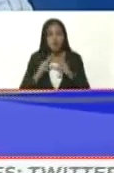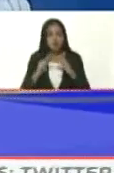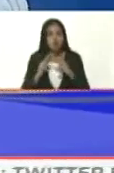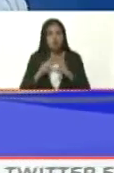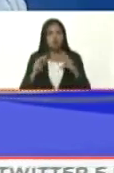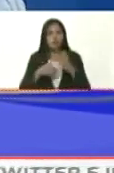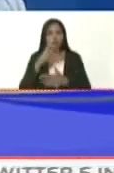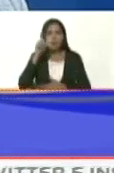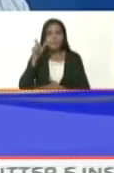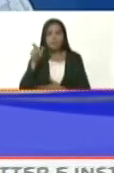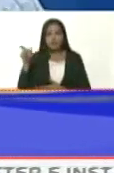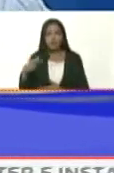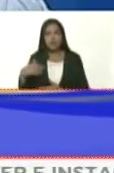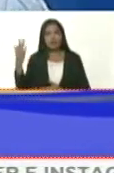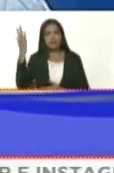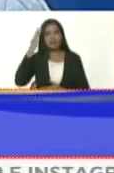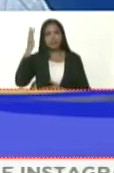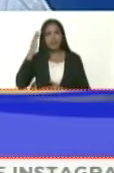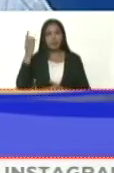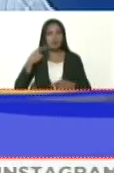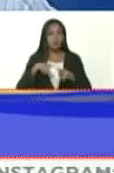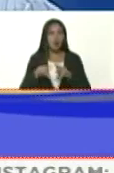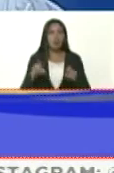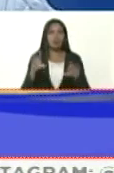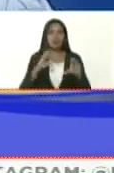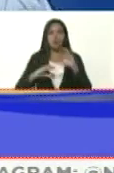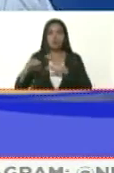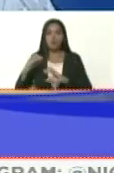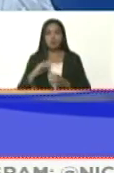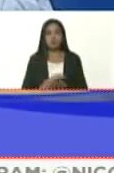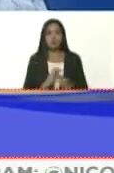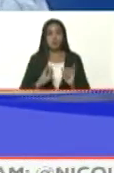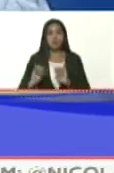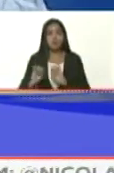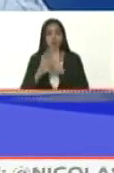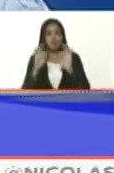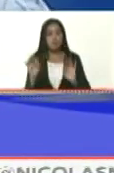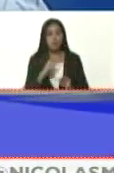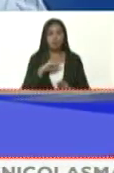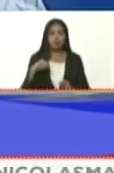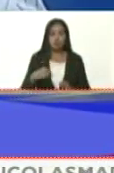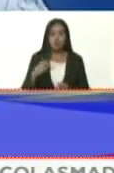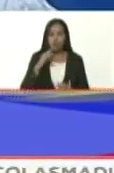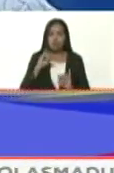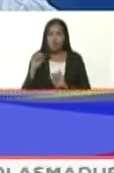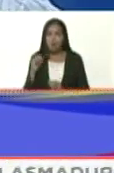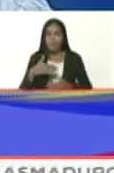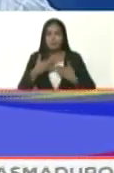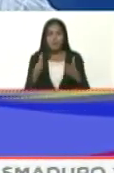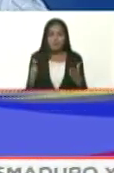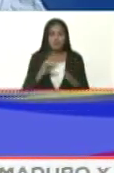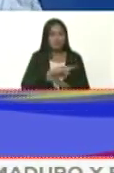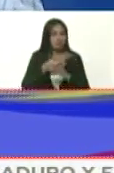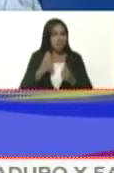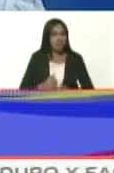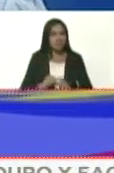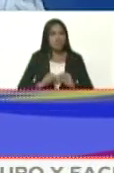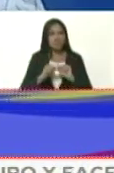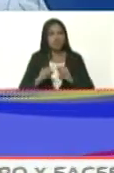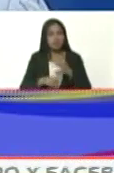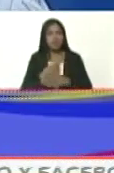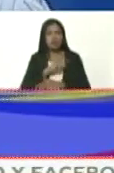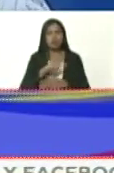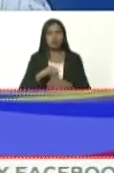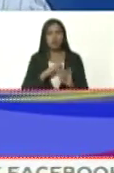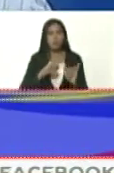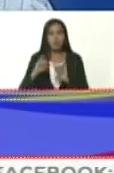de personas que saben de telecomunicaciones. Es por eso que esto nos permitirá fortalecer y avanzar rápidamente, mi